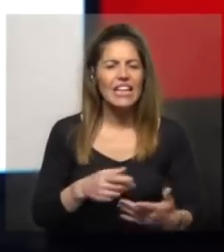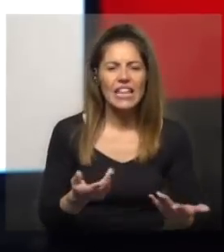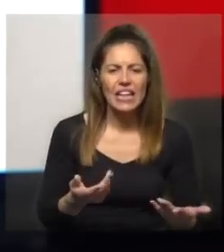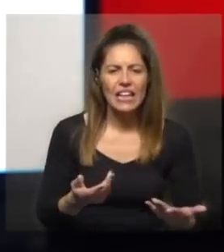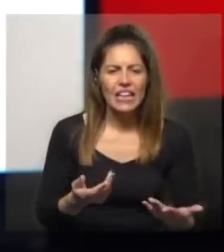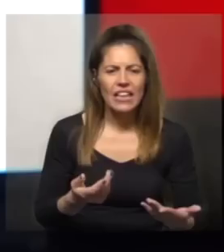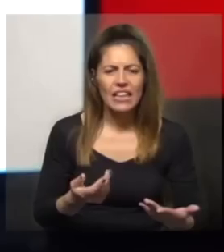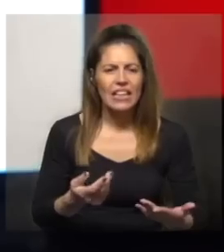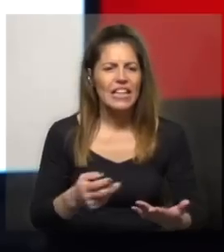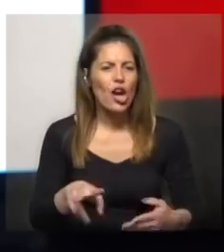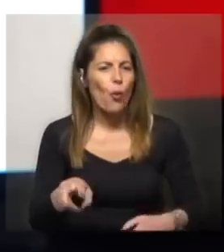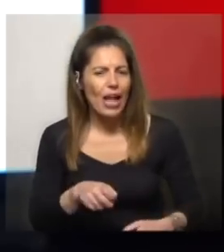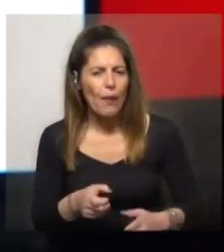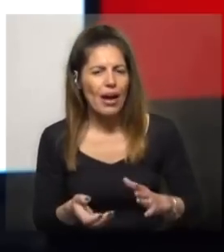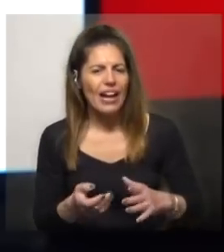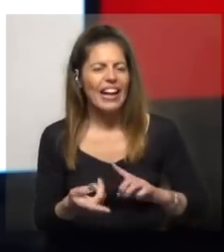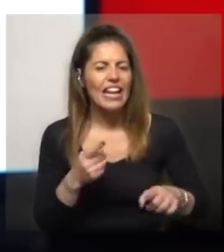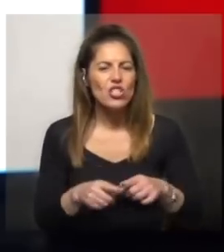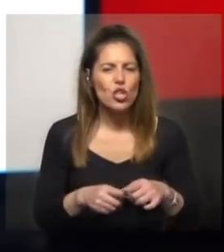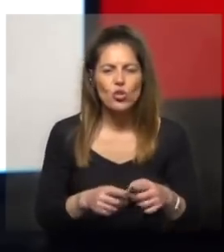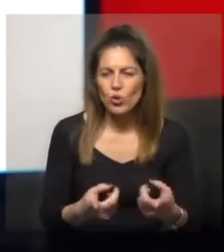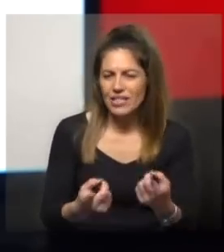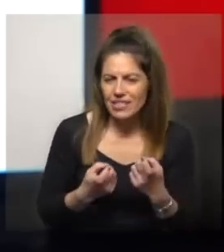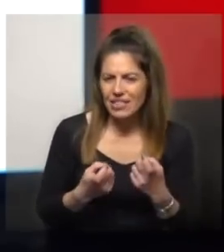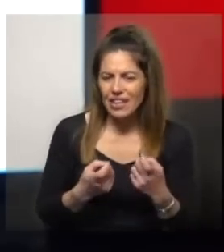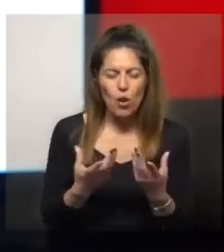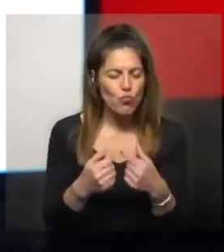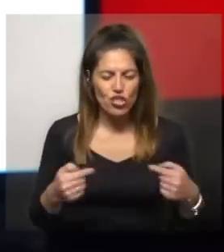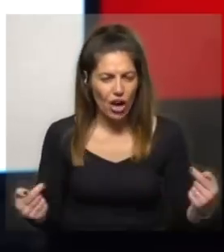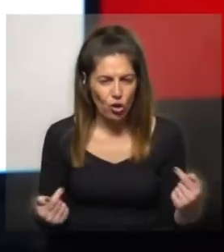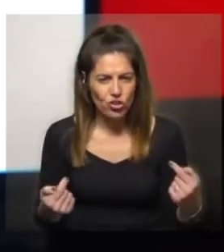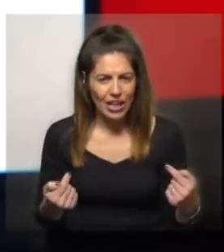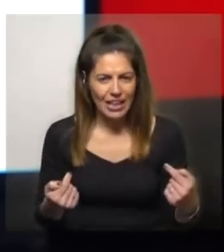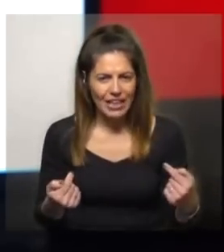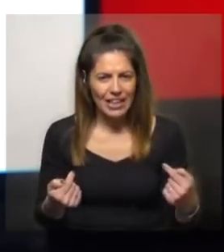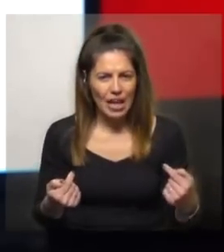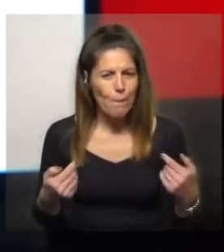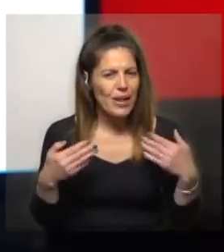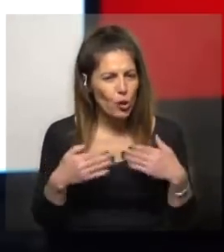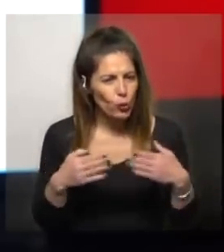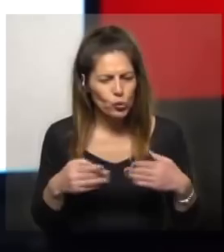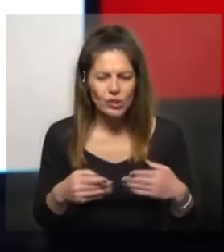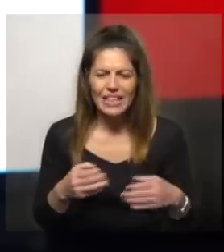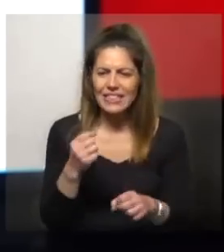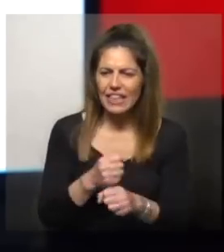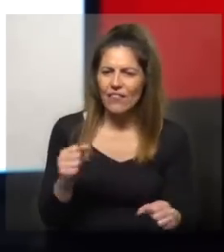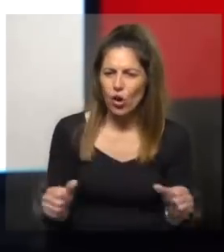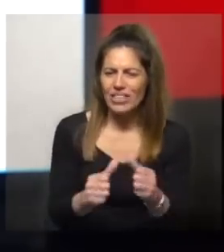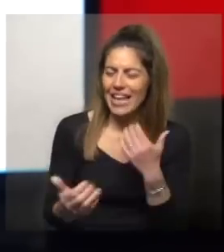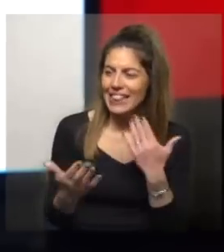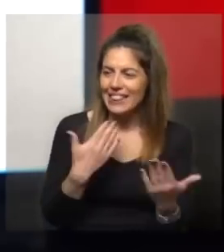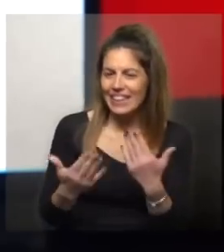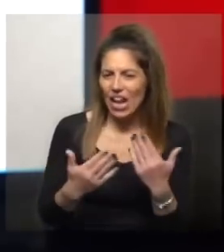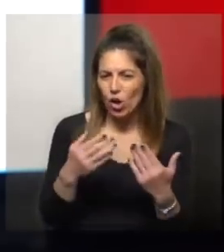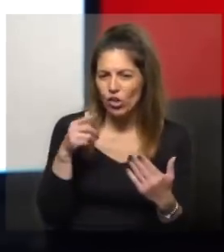en función de sus necesidades o sea había un montón de de preguntas y de trabajo con los otros y de diálogo en